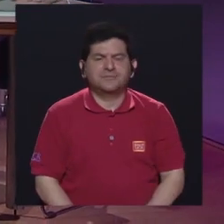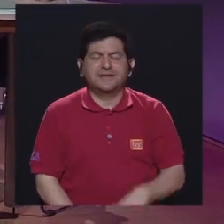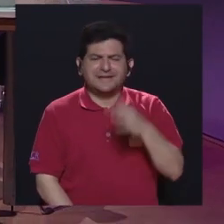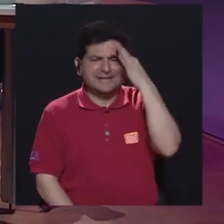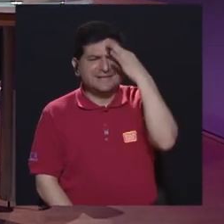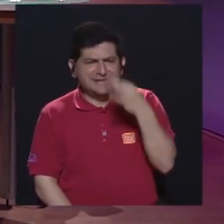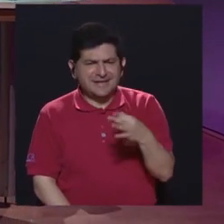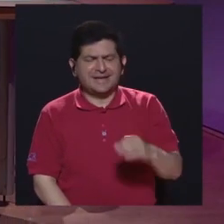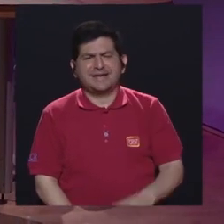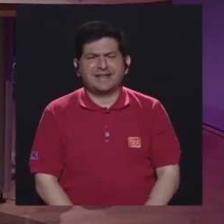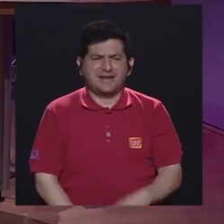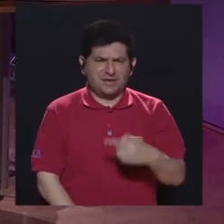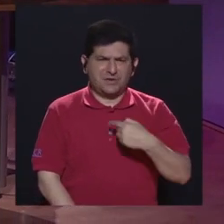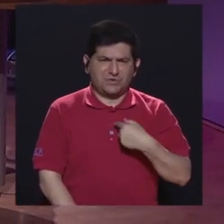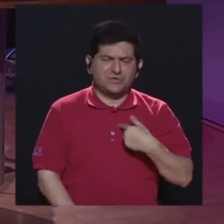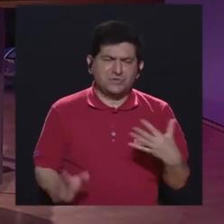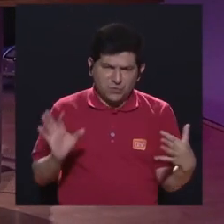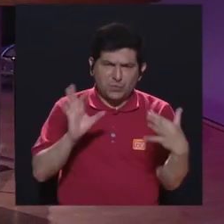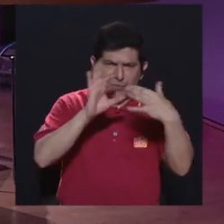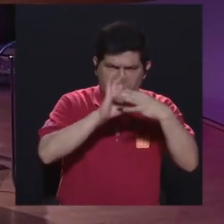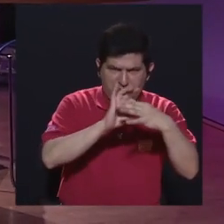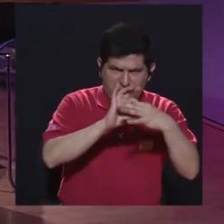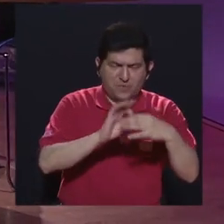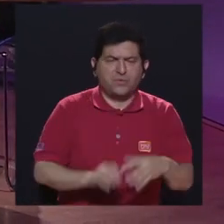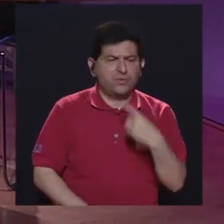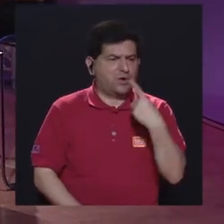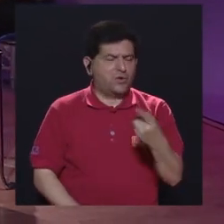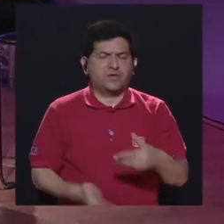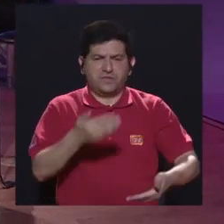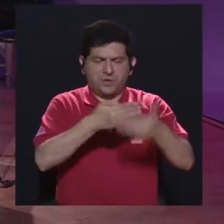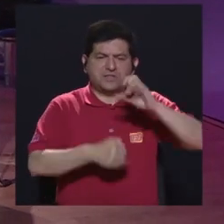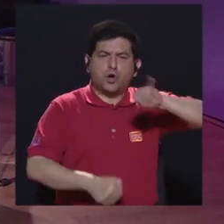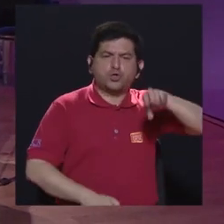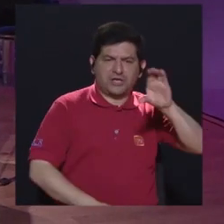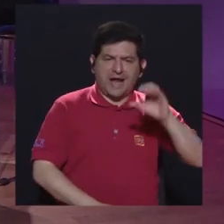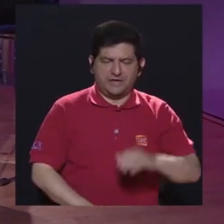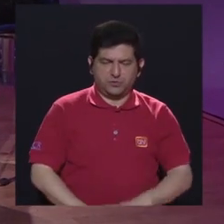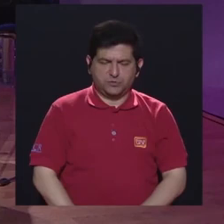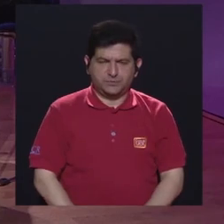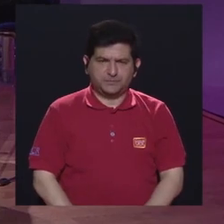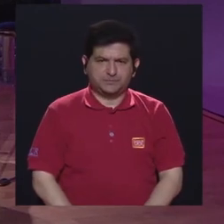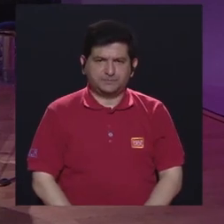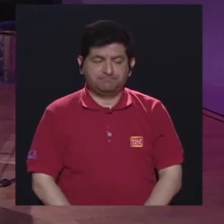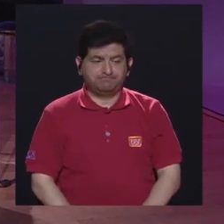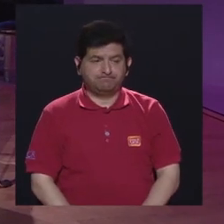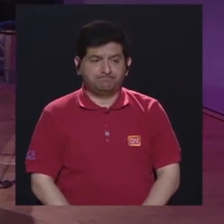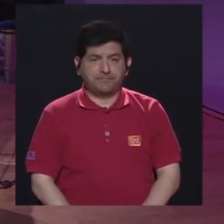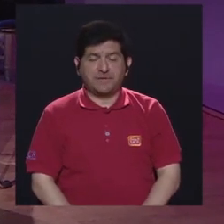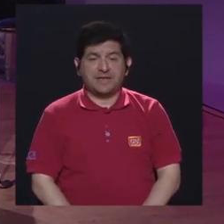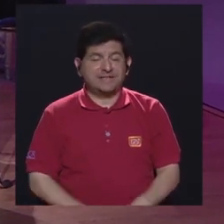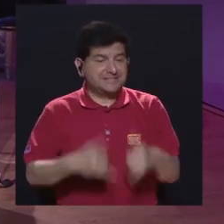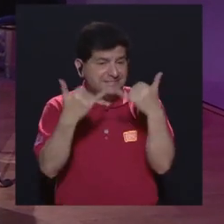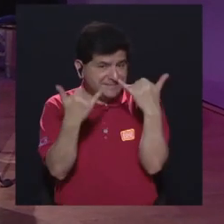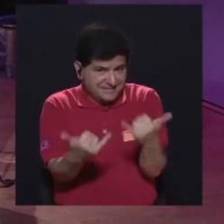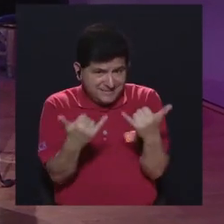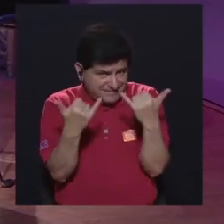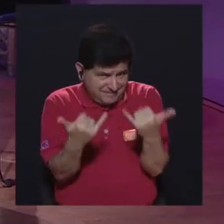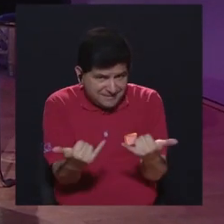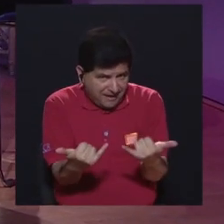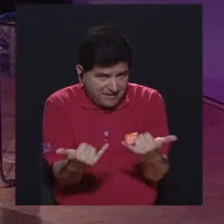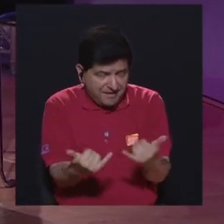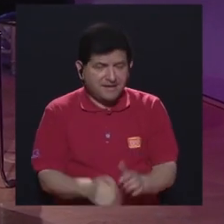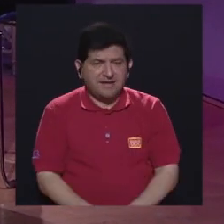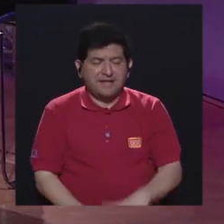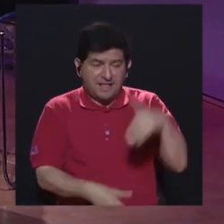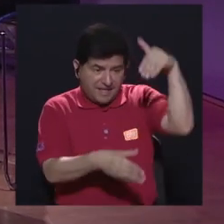ese caso me dio un poco como lo que decía la José Carlos anteriormente, que es un poco, es eso, pues el solo hecho de